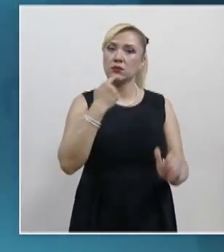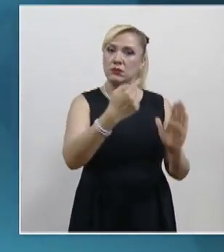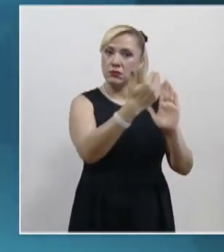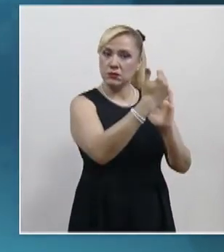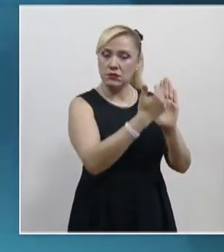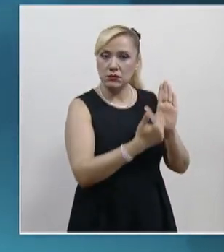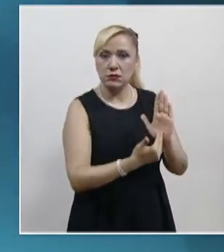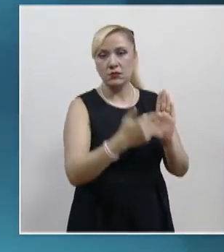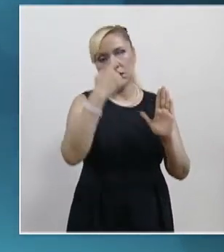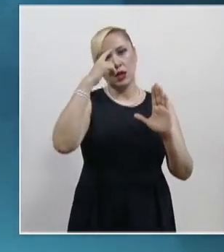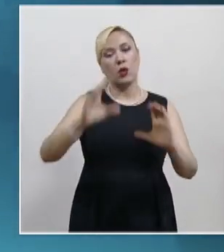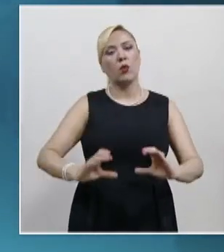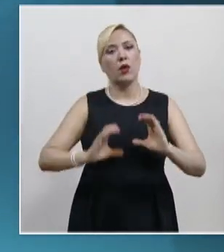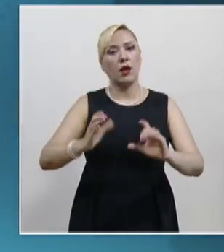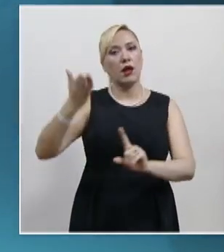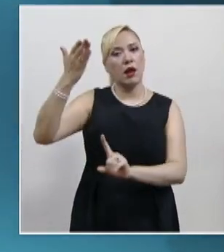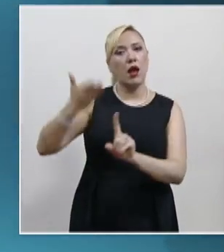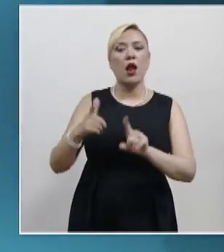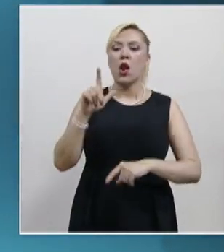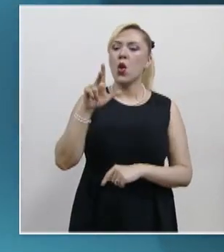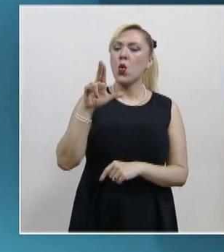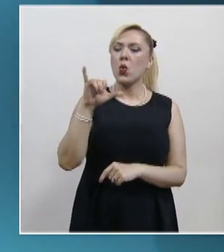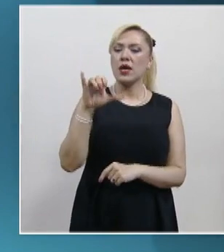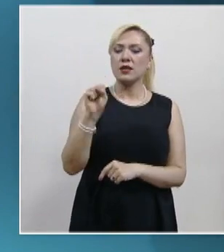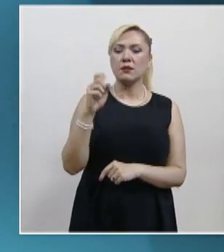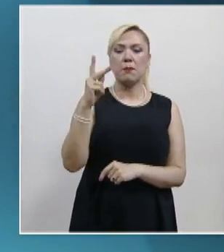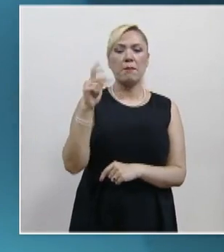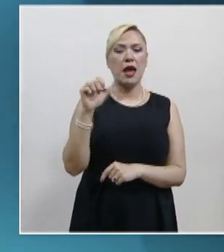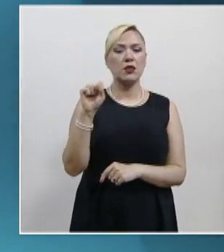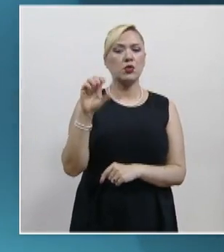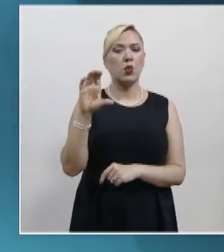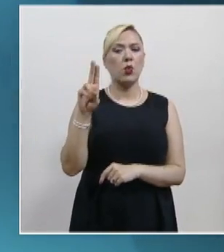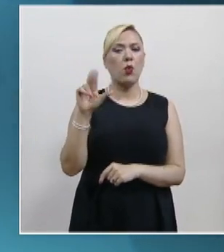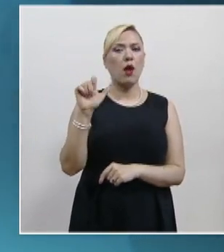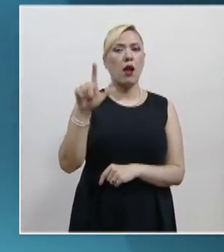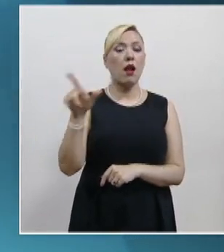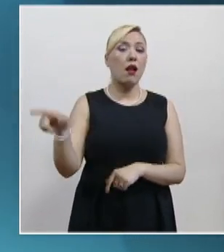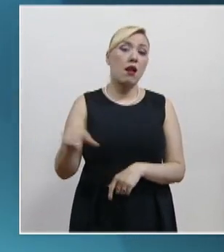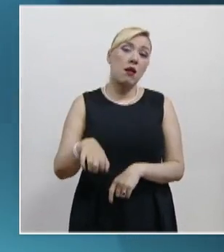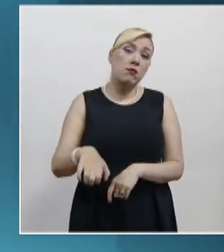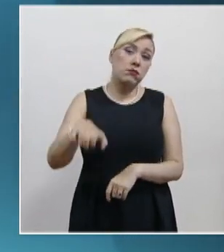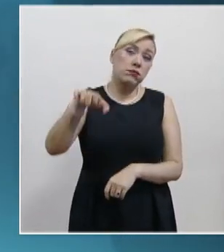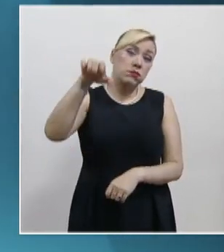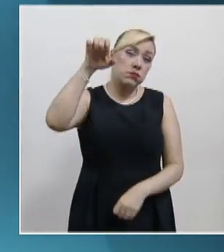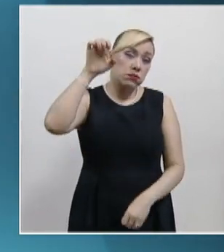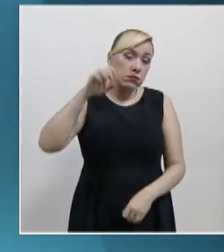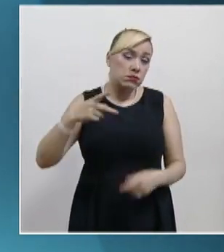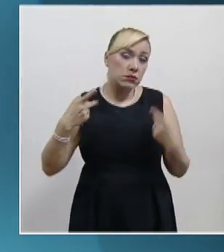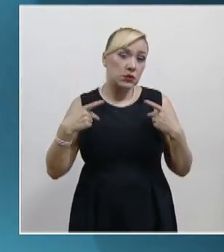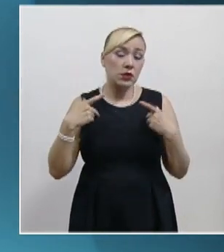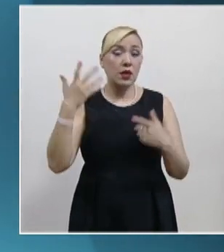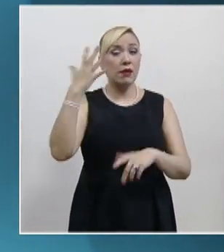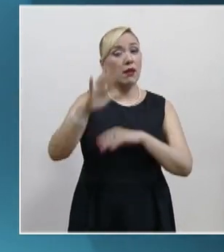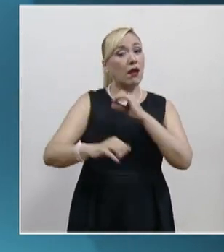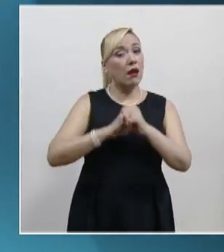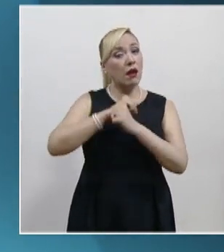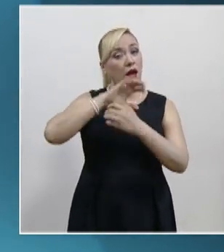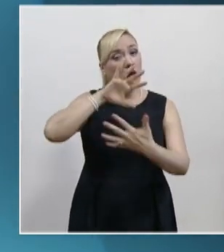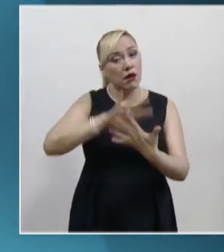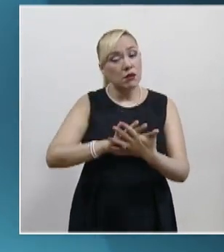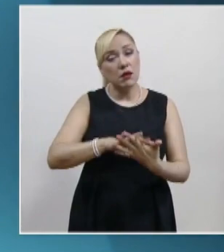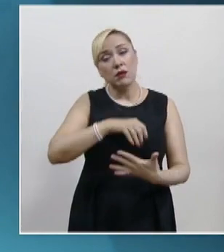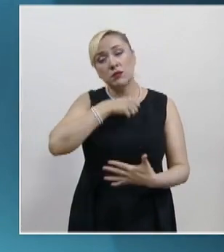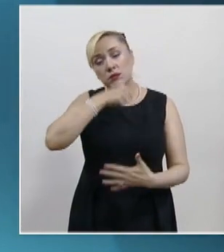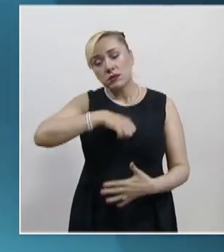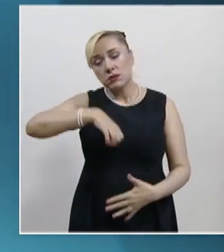la salud e integridad del señor Luis Pascual, adulto mayor que se encuentra en prisión desde hace 10 años. El señor Luis Pascual es un adulto